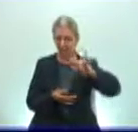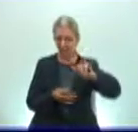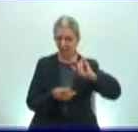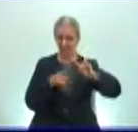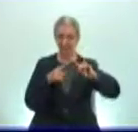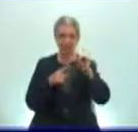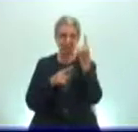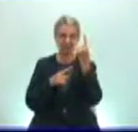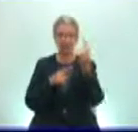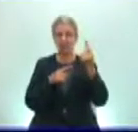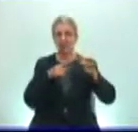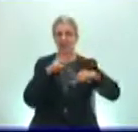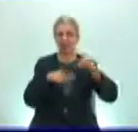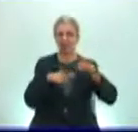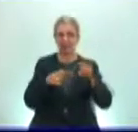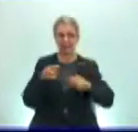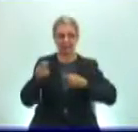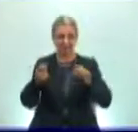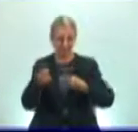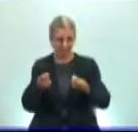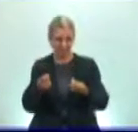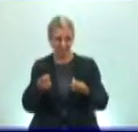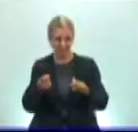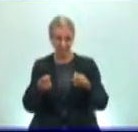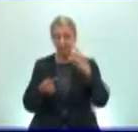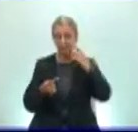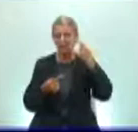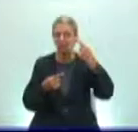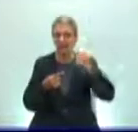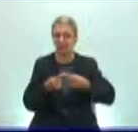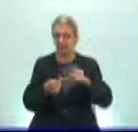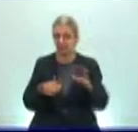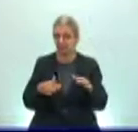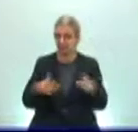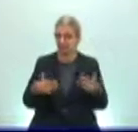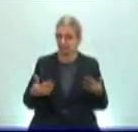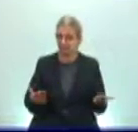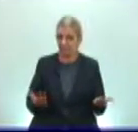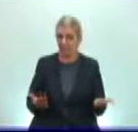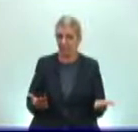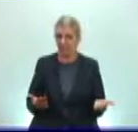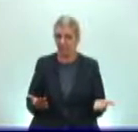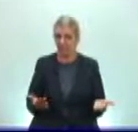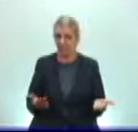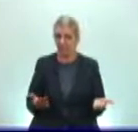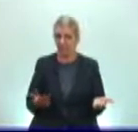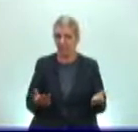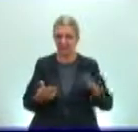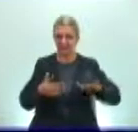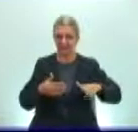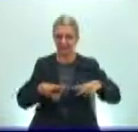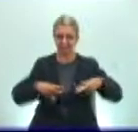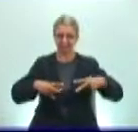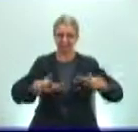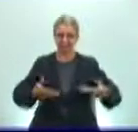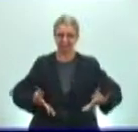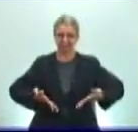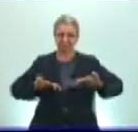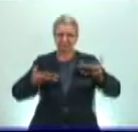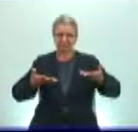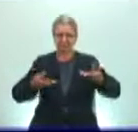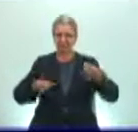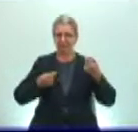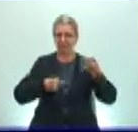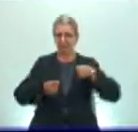guerra, y tenía como objetivo, como ustedes pueden observar en pantalla, restablecer la economía y